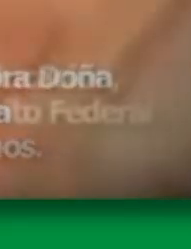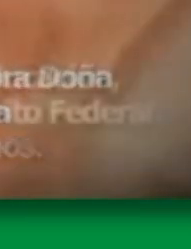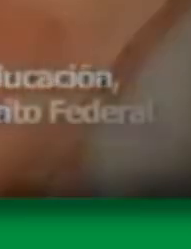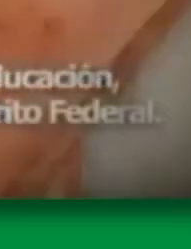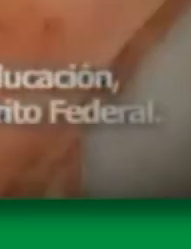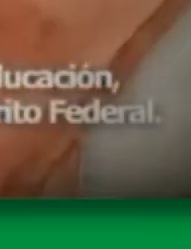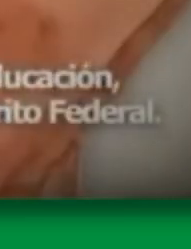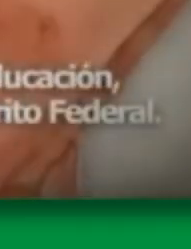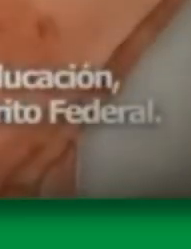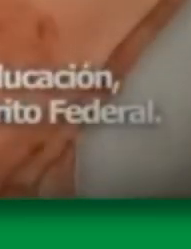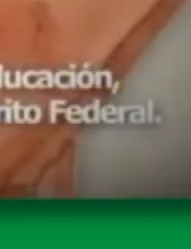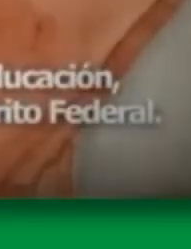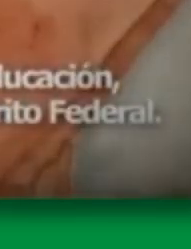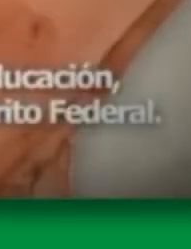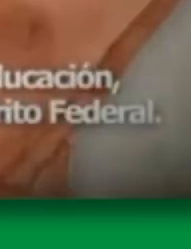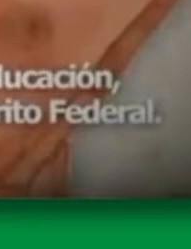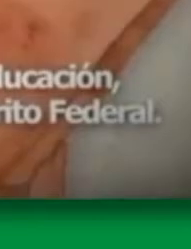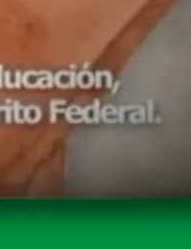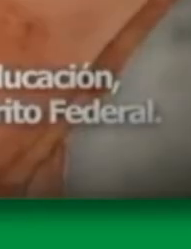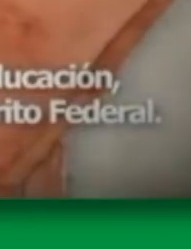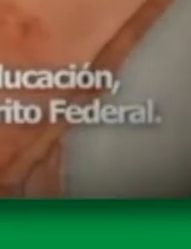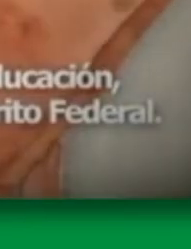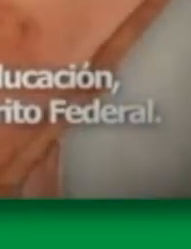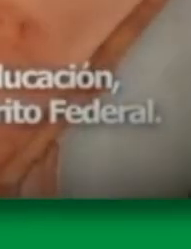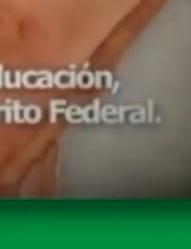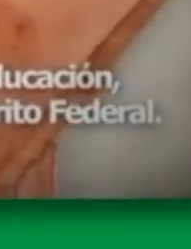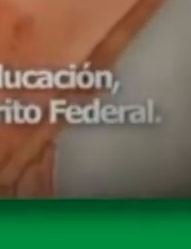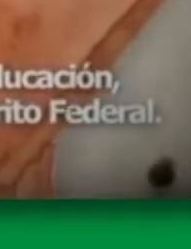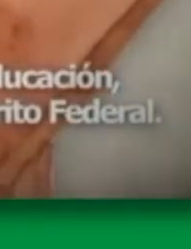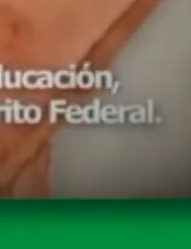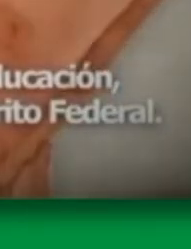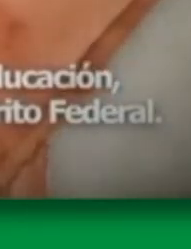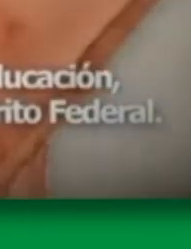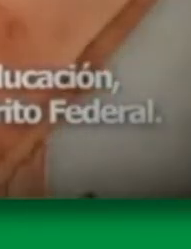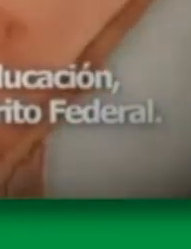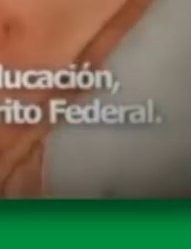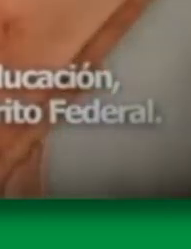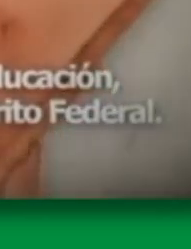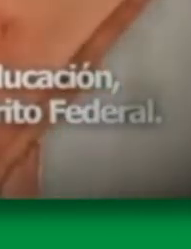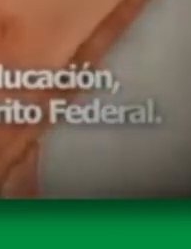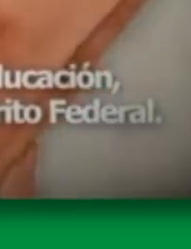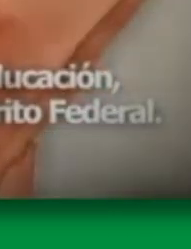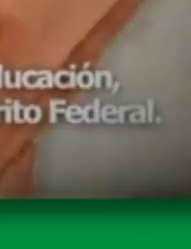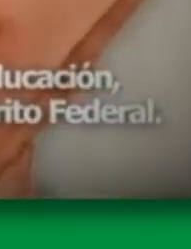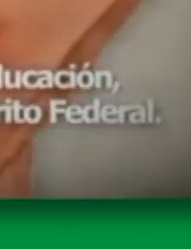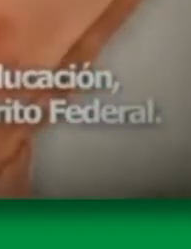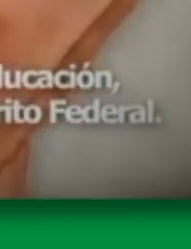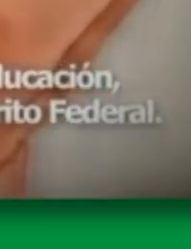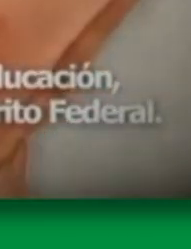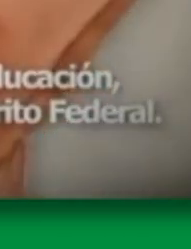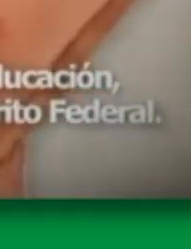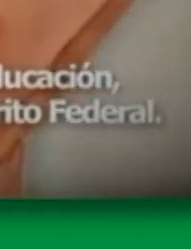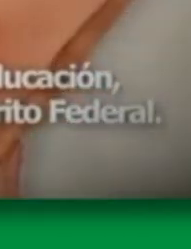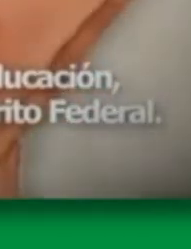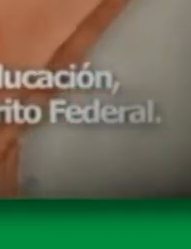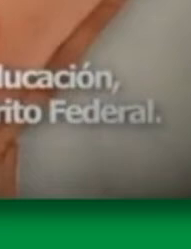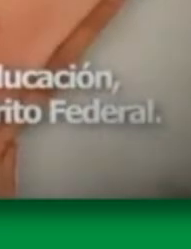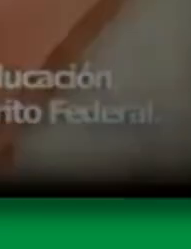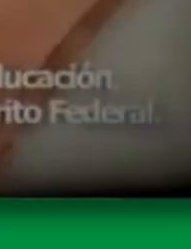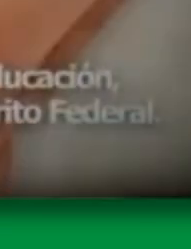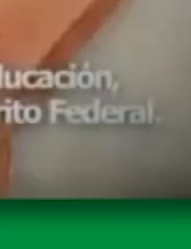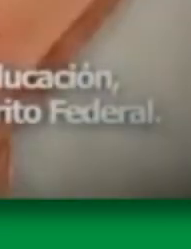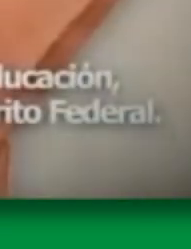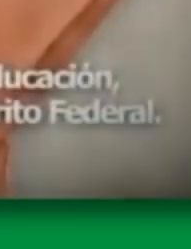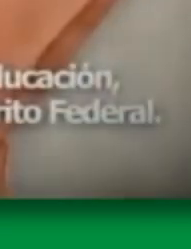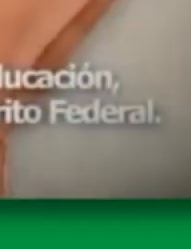venezolanos. Durante la presidencia del general López Contreras, fue ministro de Educación en 1936.